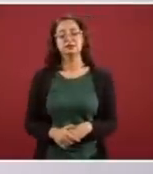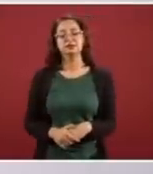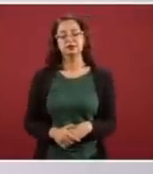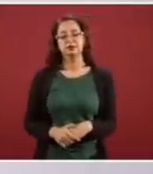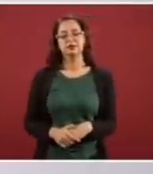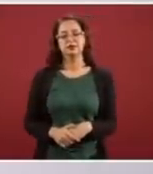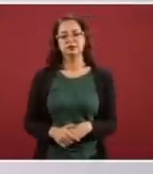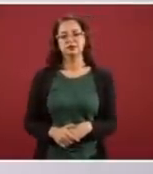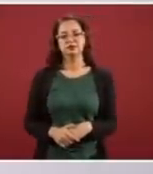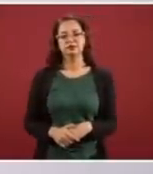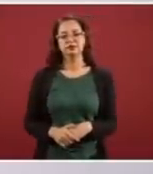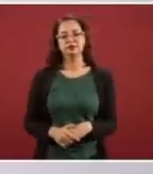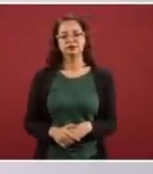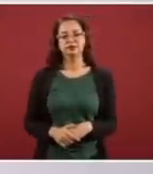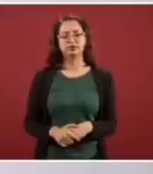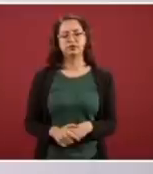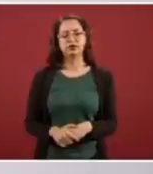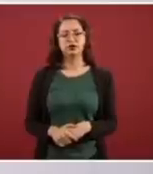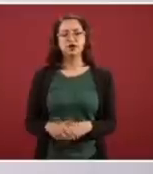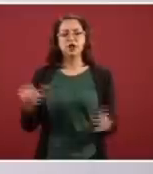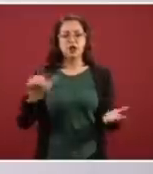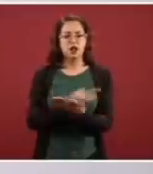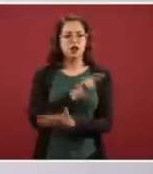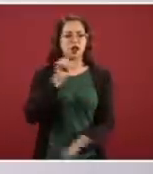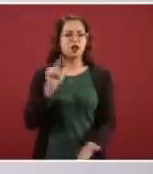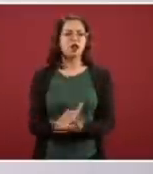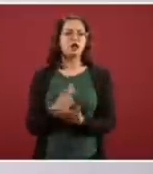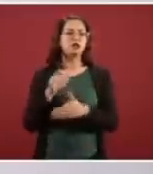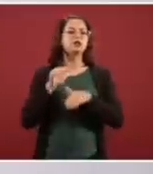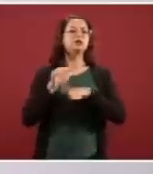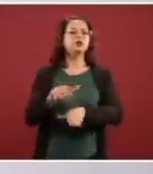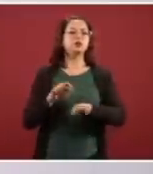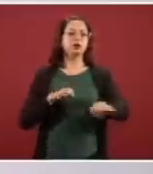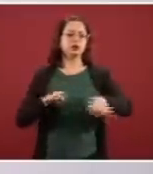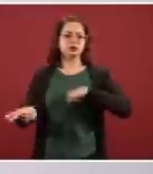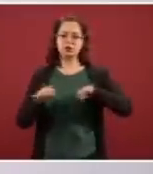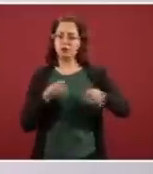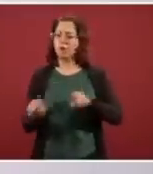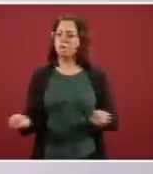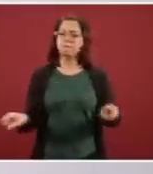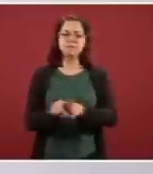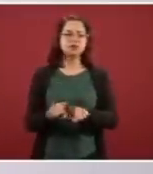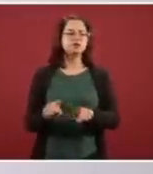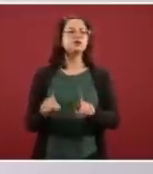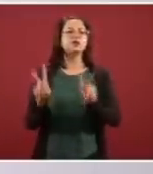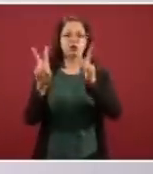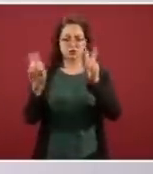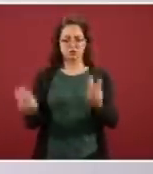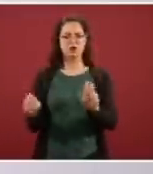la ley laboral, se trata este tema, y